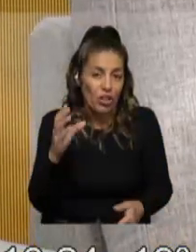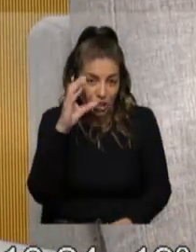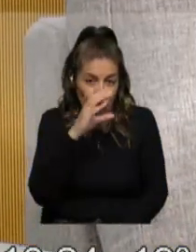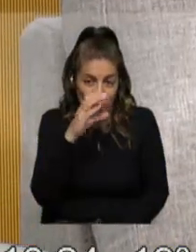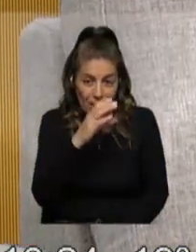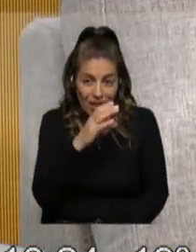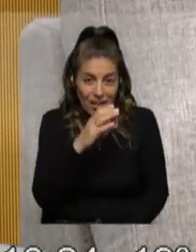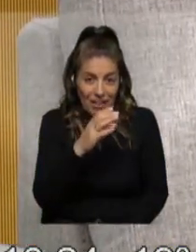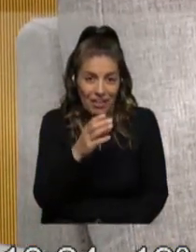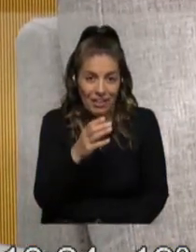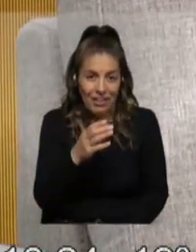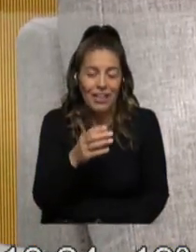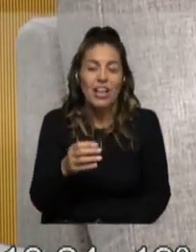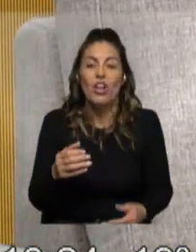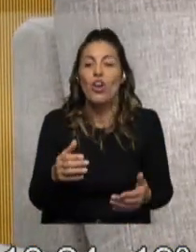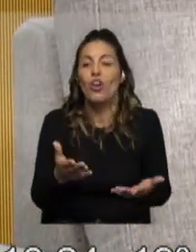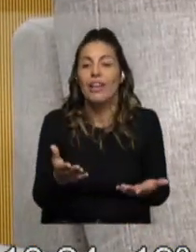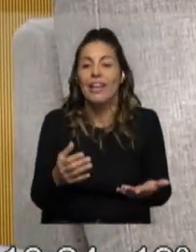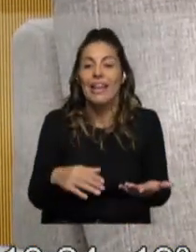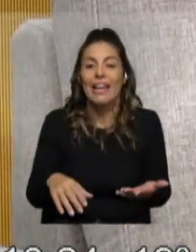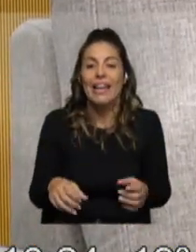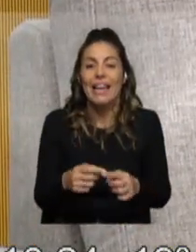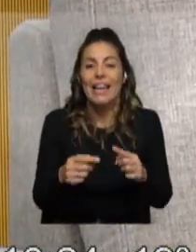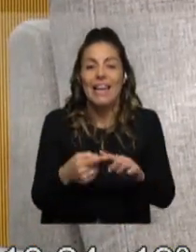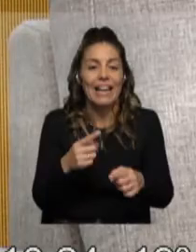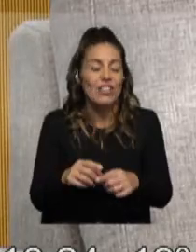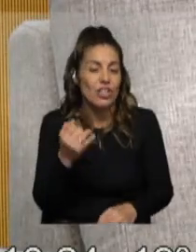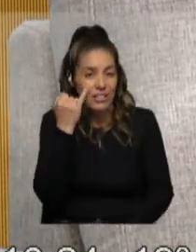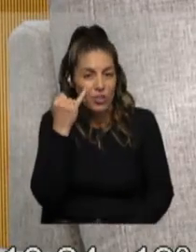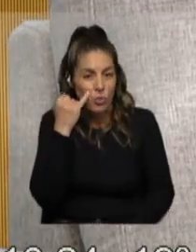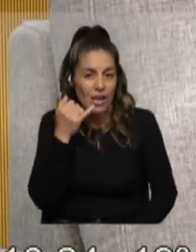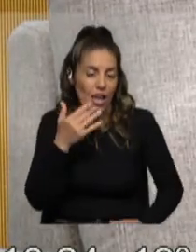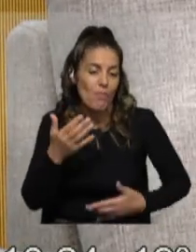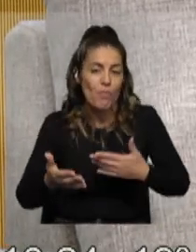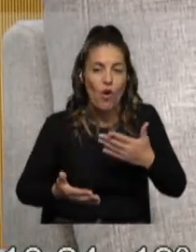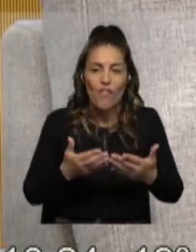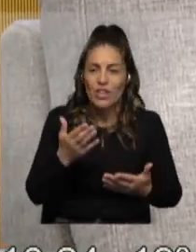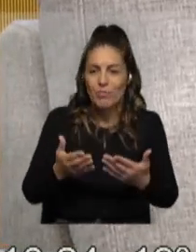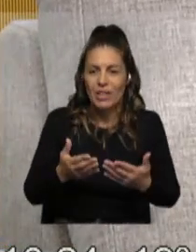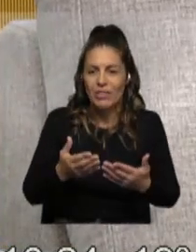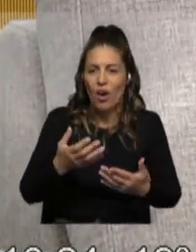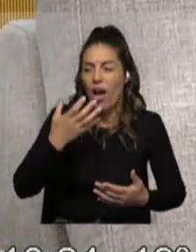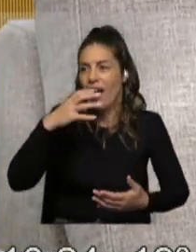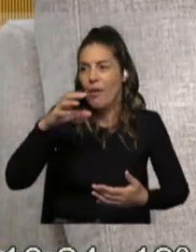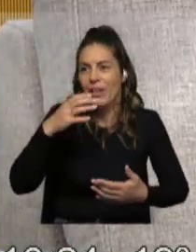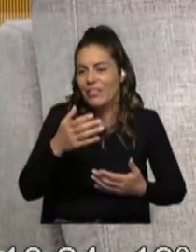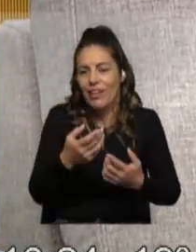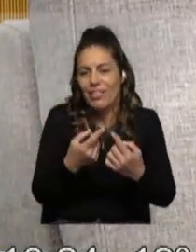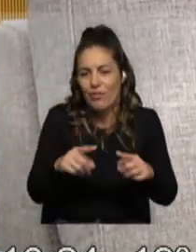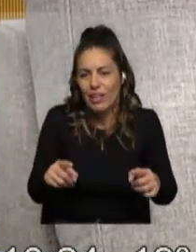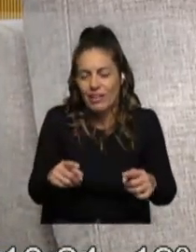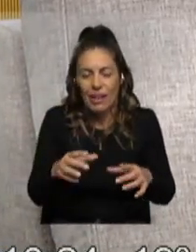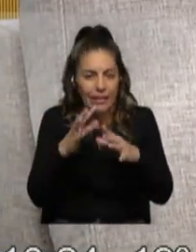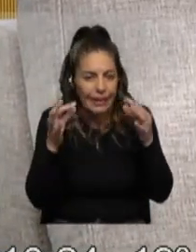Lo que corresponde es que en el acto sexual, generalmente los movimientos y las expresiones vocales y lo que sea son distintas. Para el gato, ¿qué está